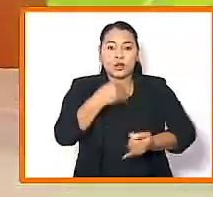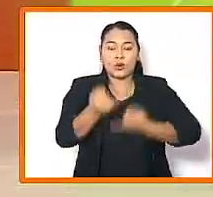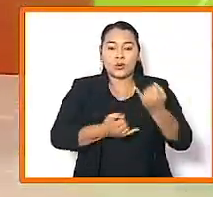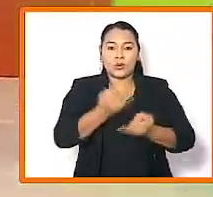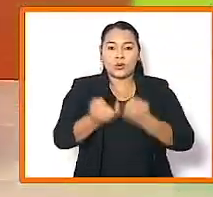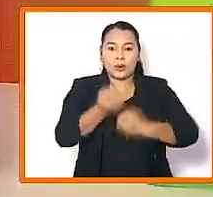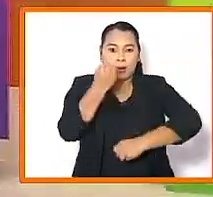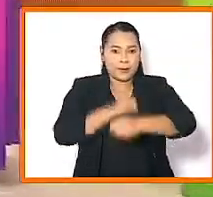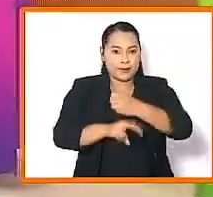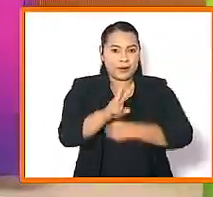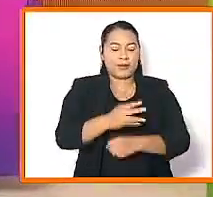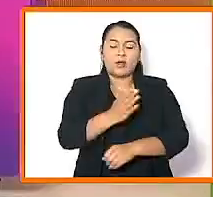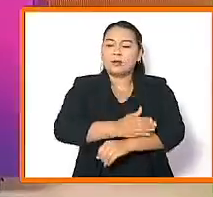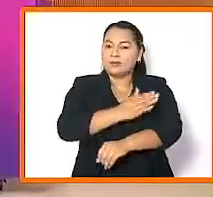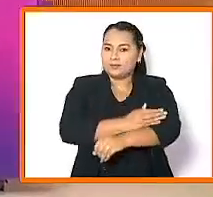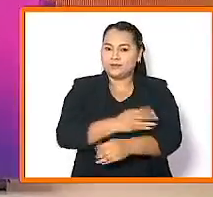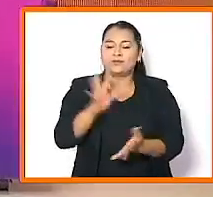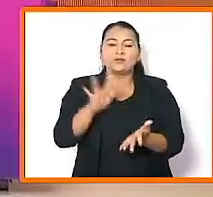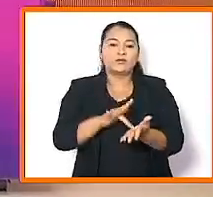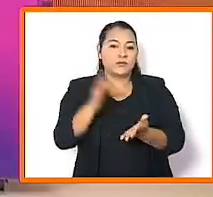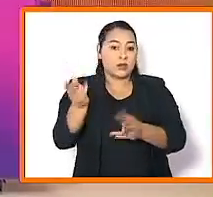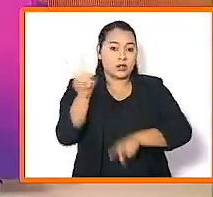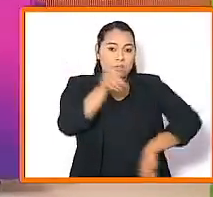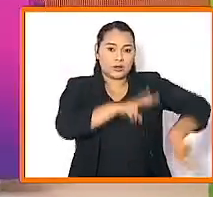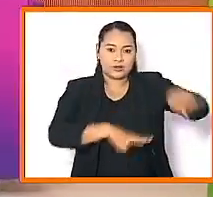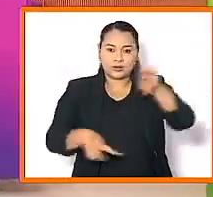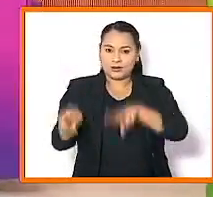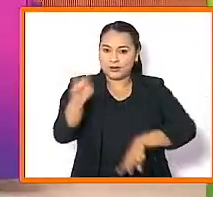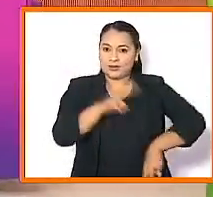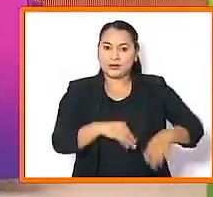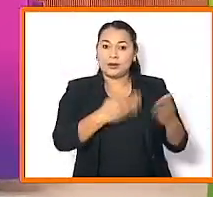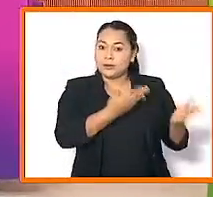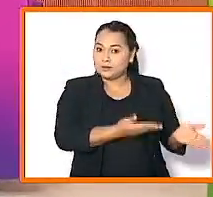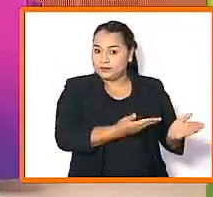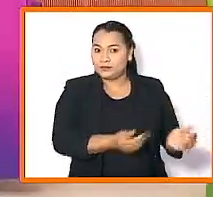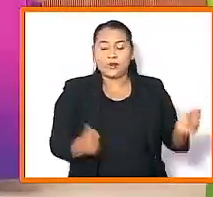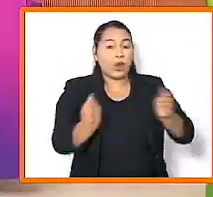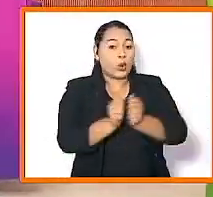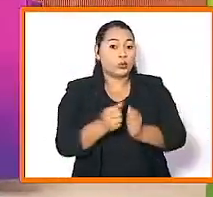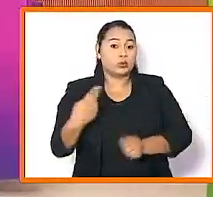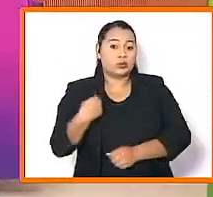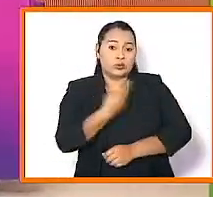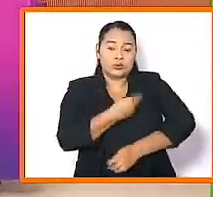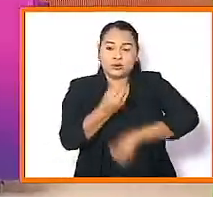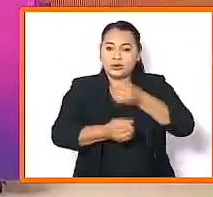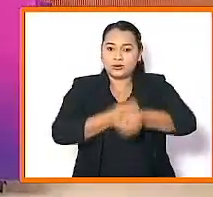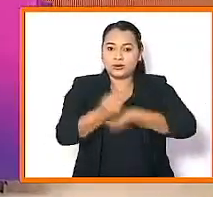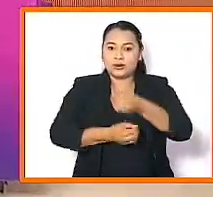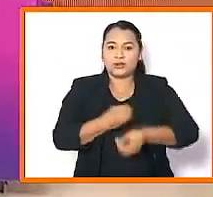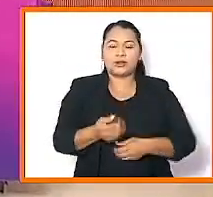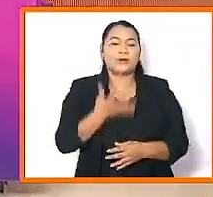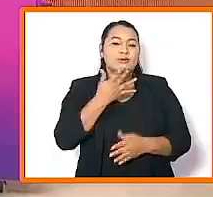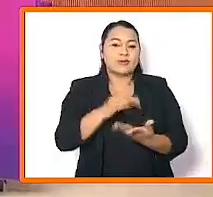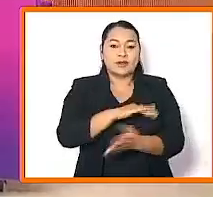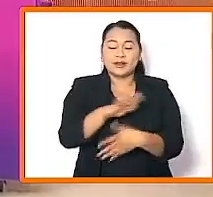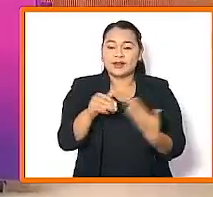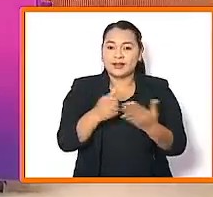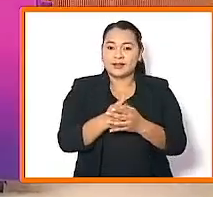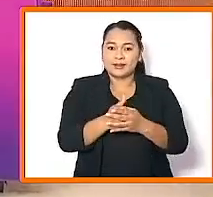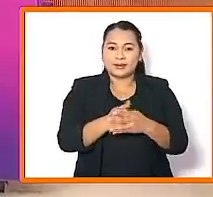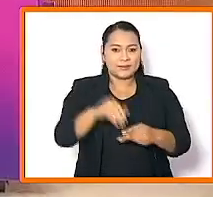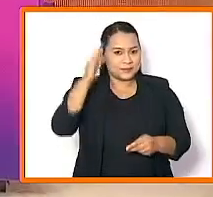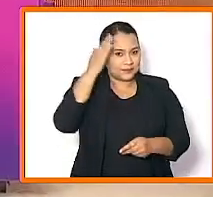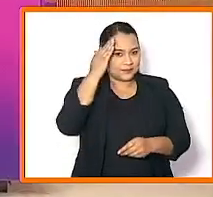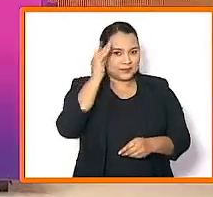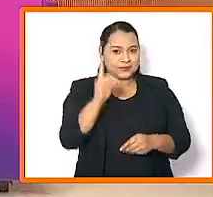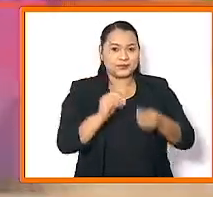antes le damos las gracias a nuestro auditorio y notario por acompañarnos en cada uno de nuestros sorteos. Te deseamos suerte porque vamos a conocer el